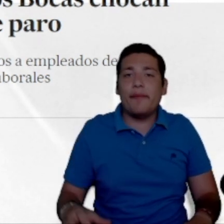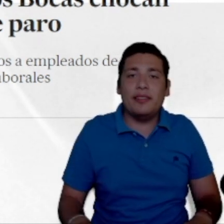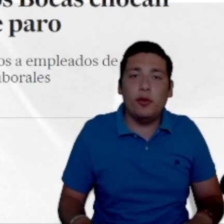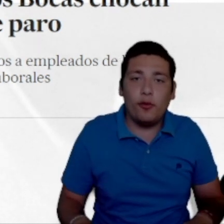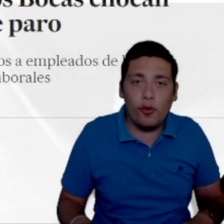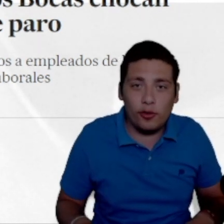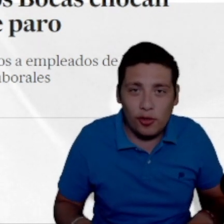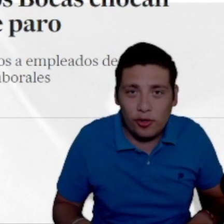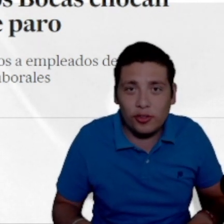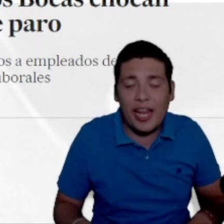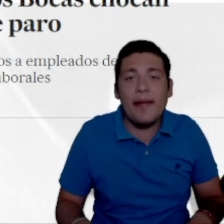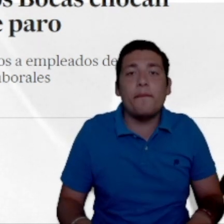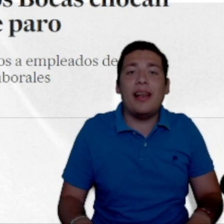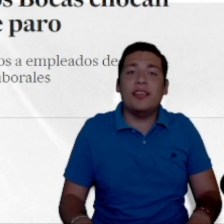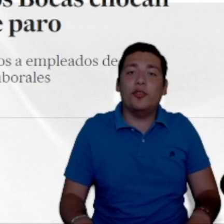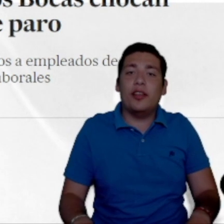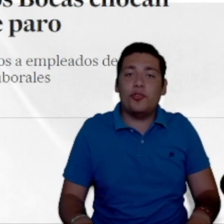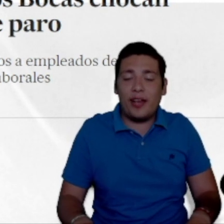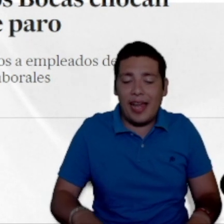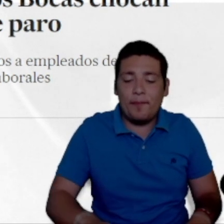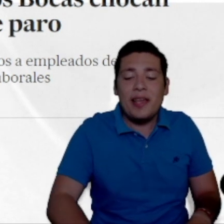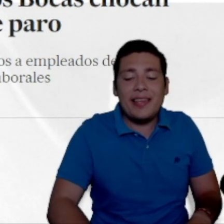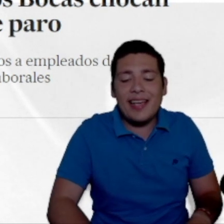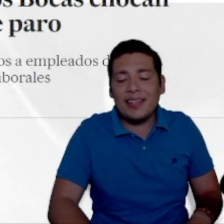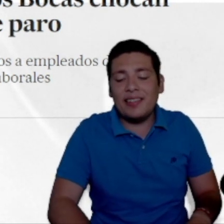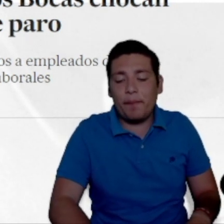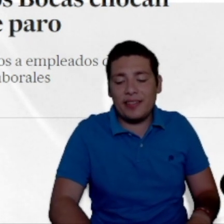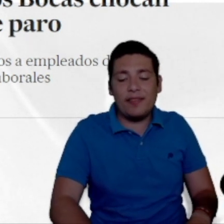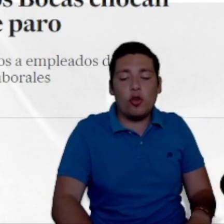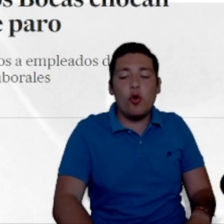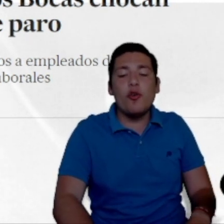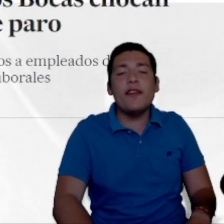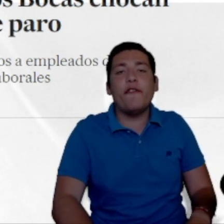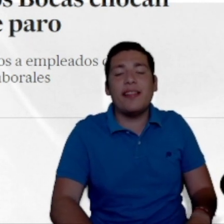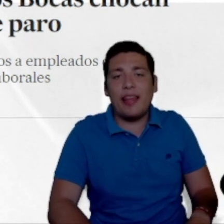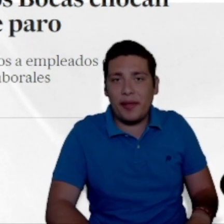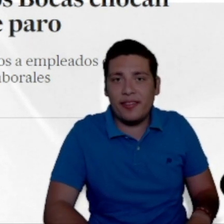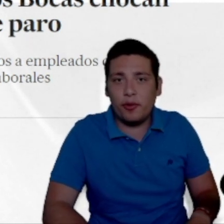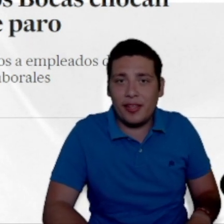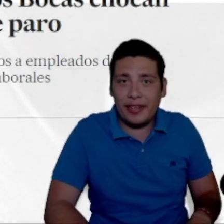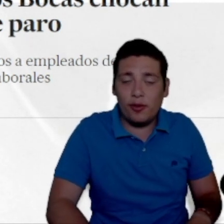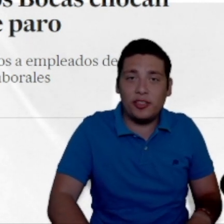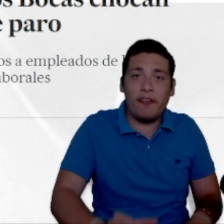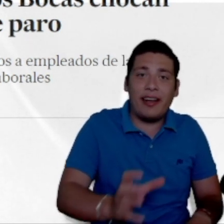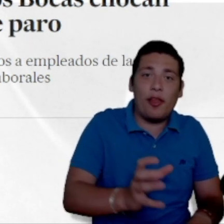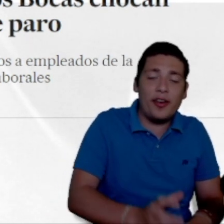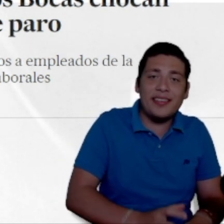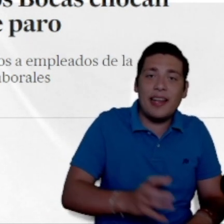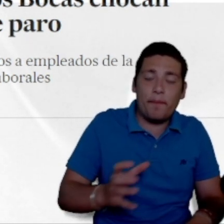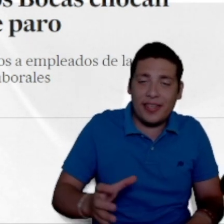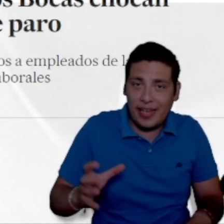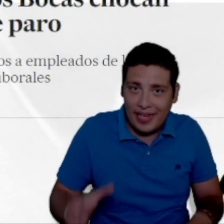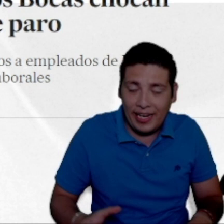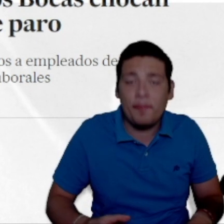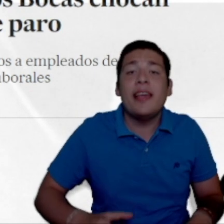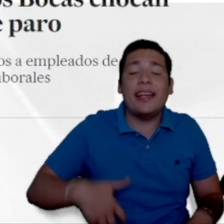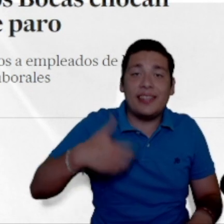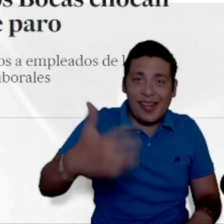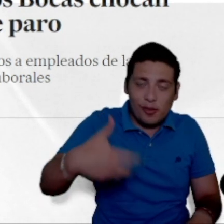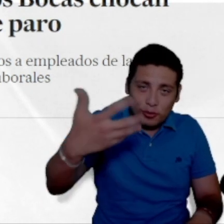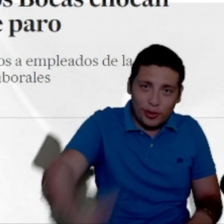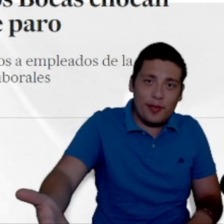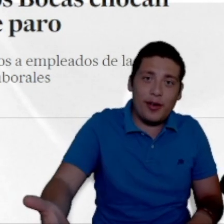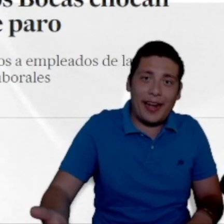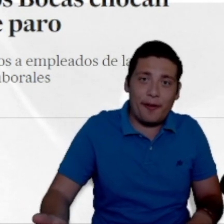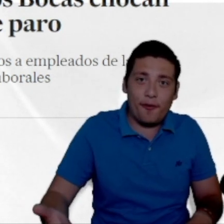las alarmas y los focos rojos en Palacio Nacional. Y es que se presentó un enfrentamiento entre los trabajadores de la empresa ICA que